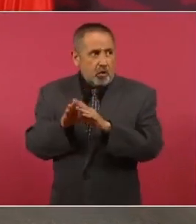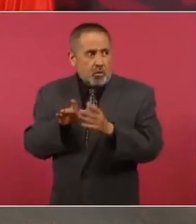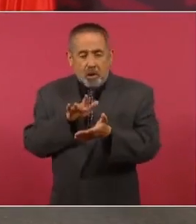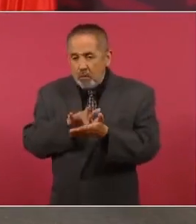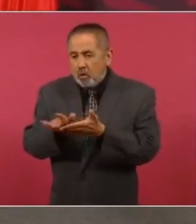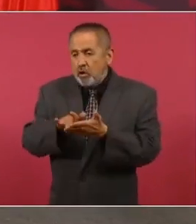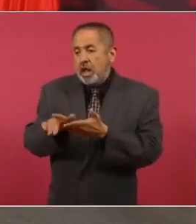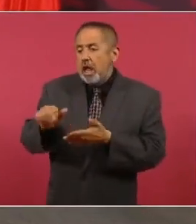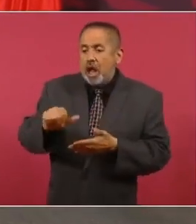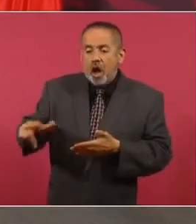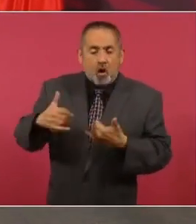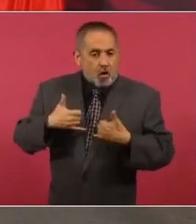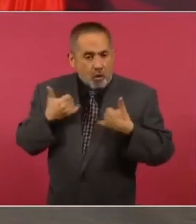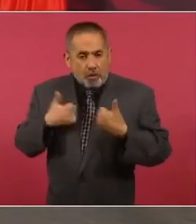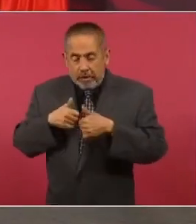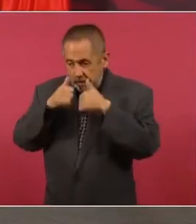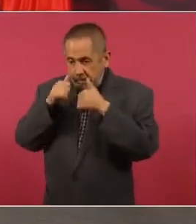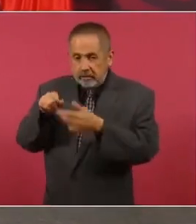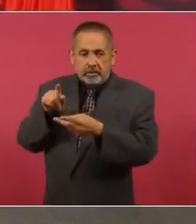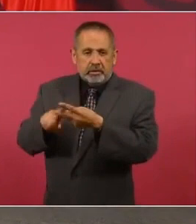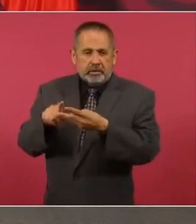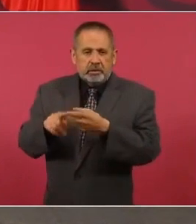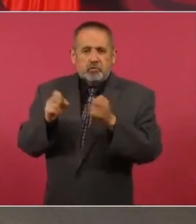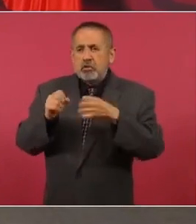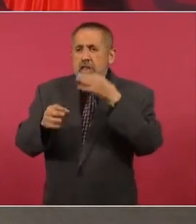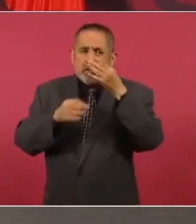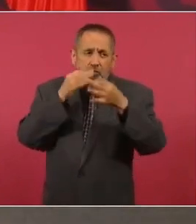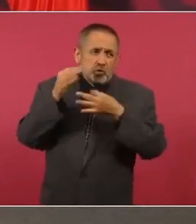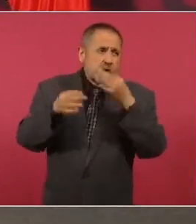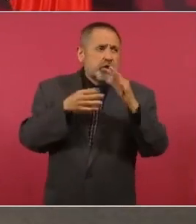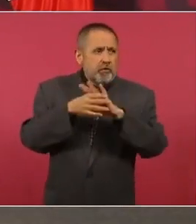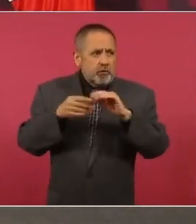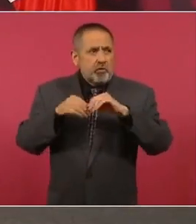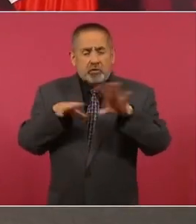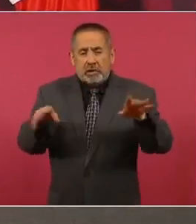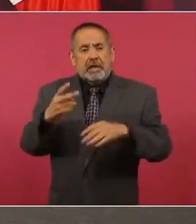los jóvenes, mucha difusión, que es